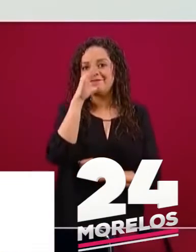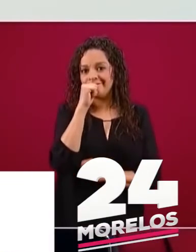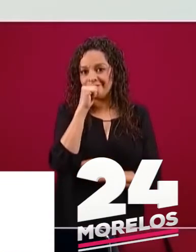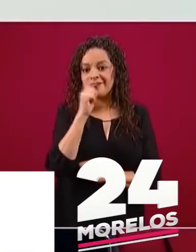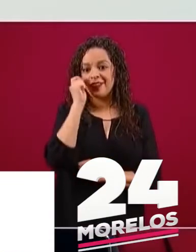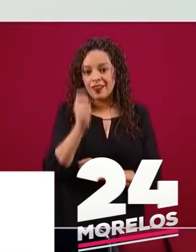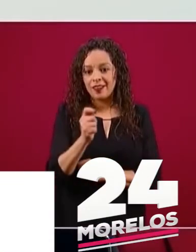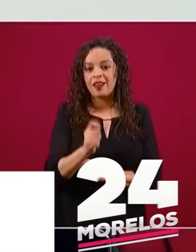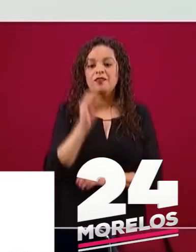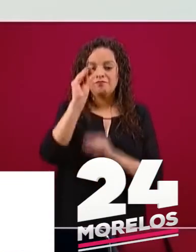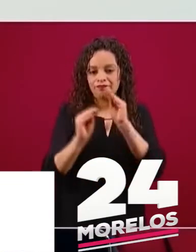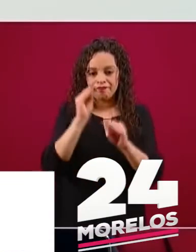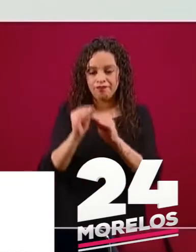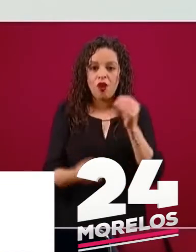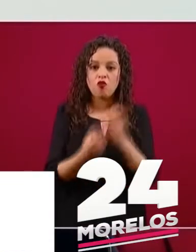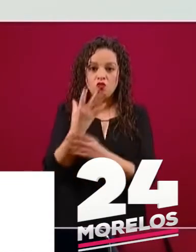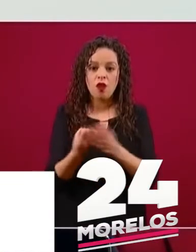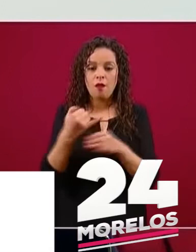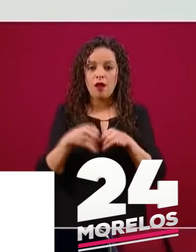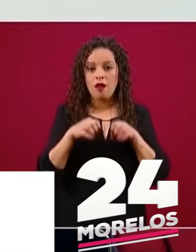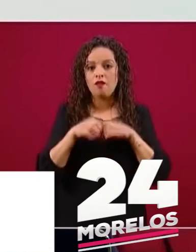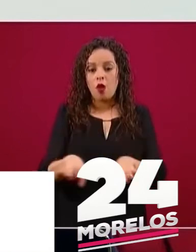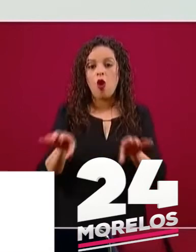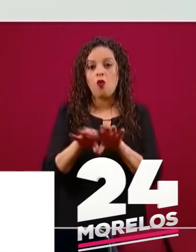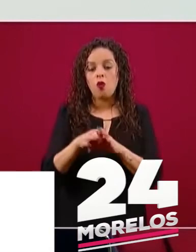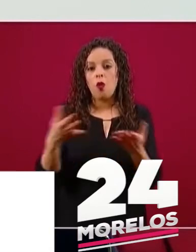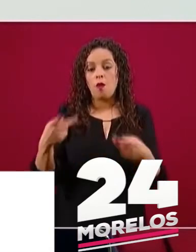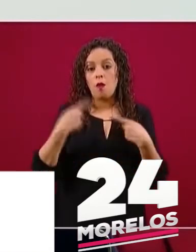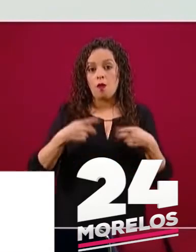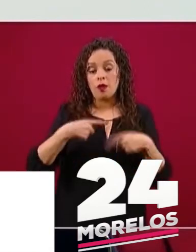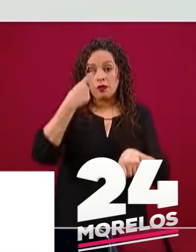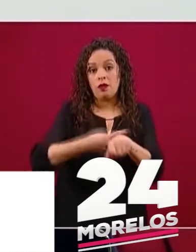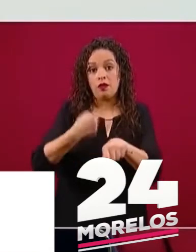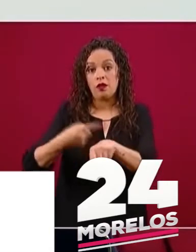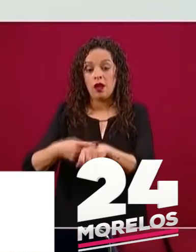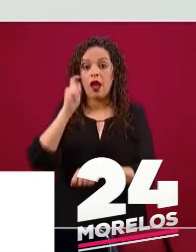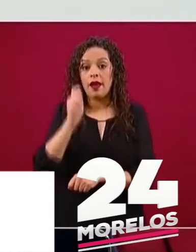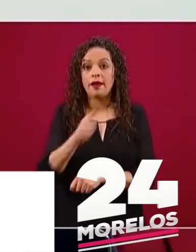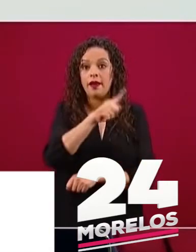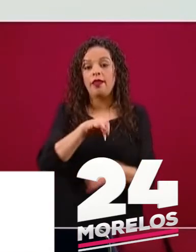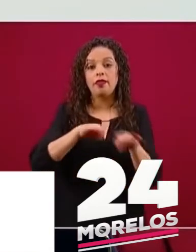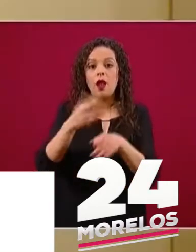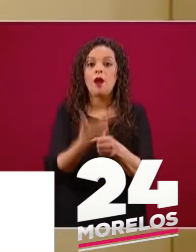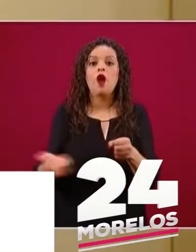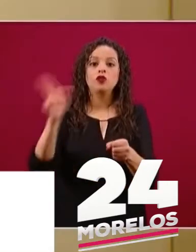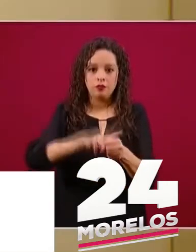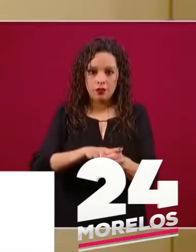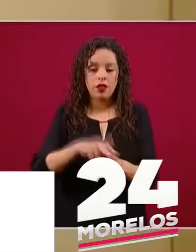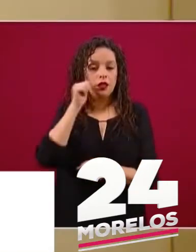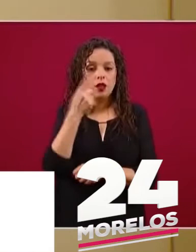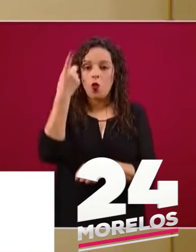683 defunciones son las que se registran entre el personal médico. Morelos es la entidad que ocupa el noveno lugar